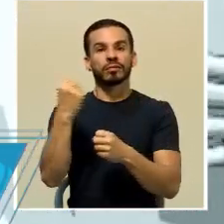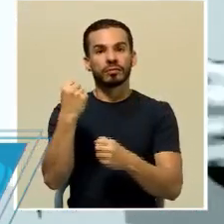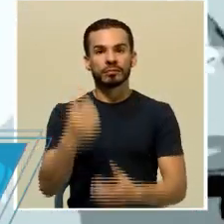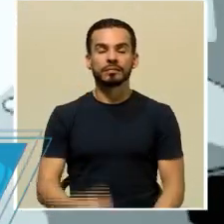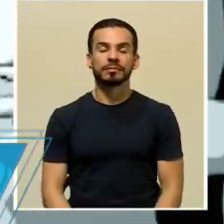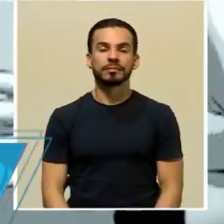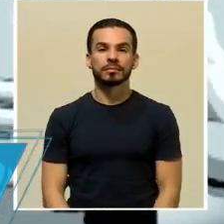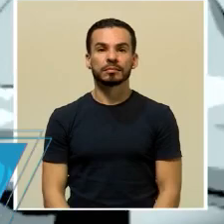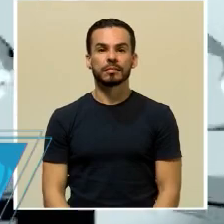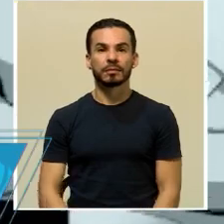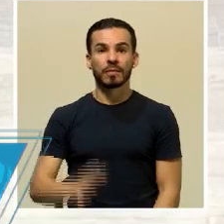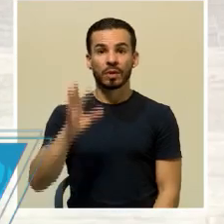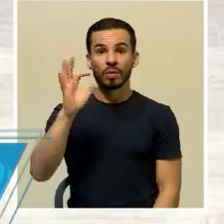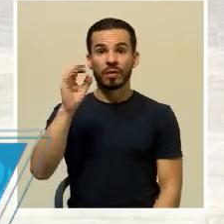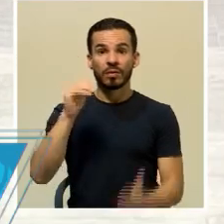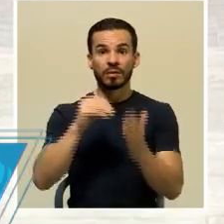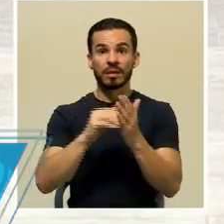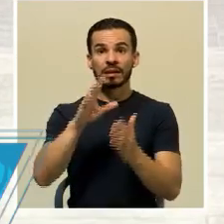aceleradamente. De los